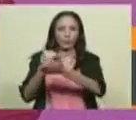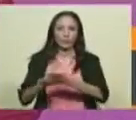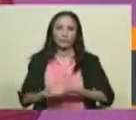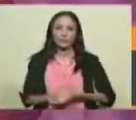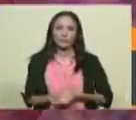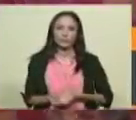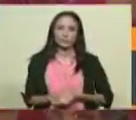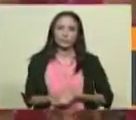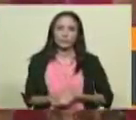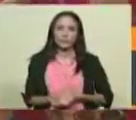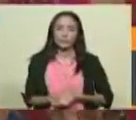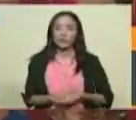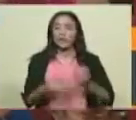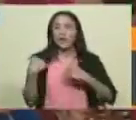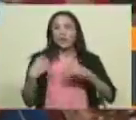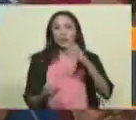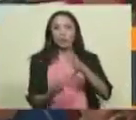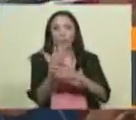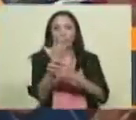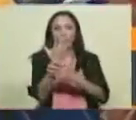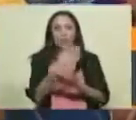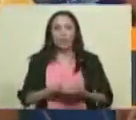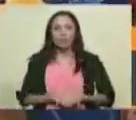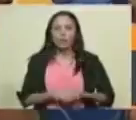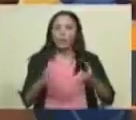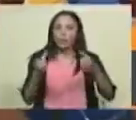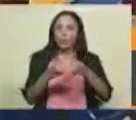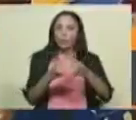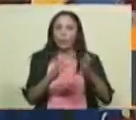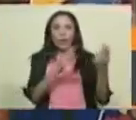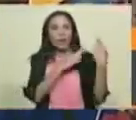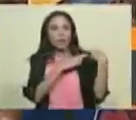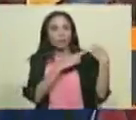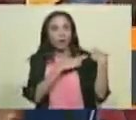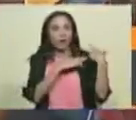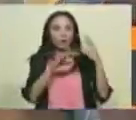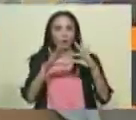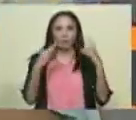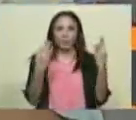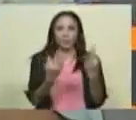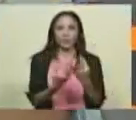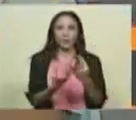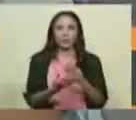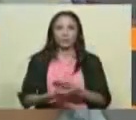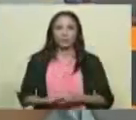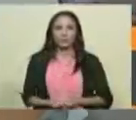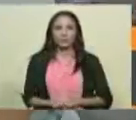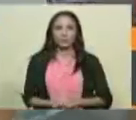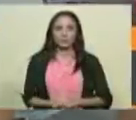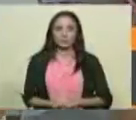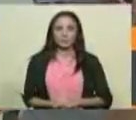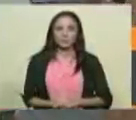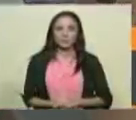Ser el fundador del movimiento de jefas de hogar Eulalia Burós.